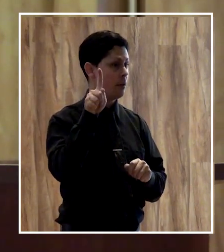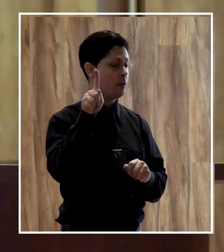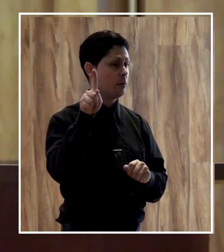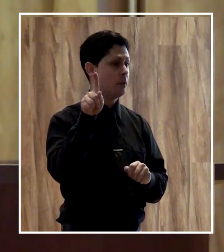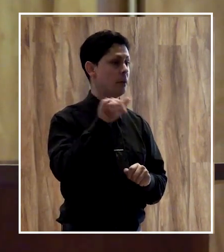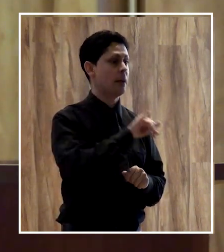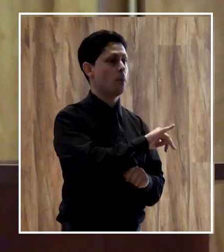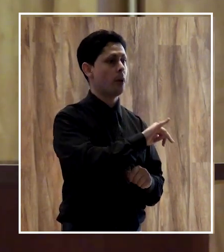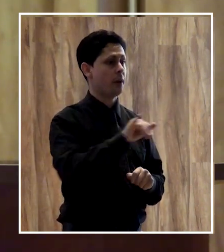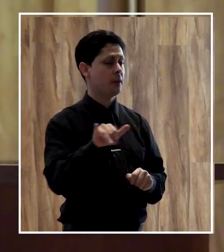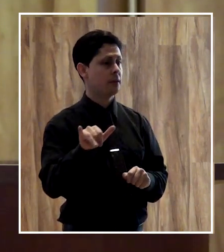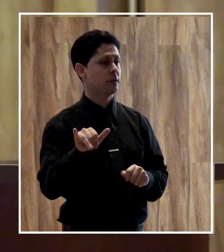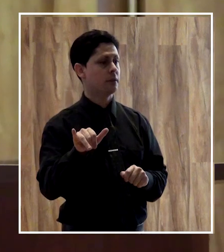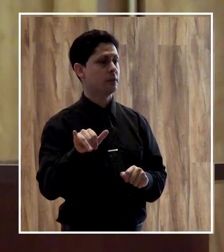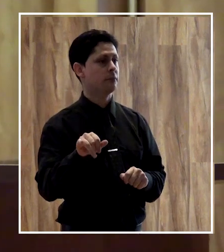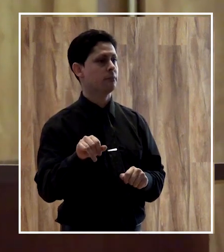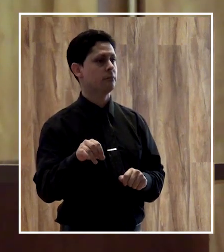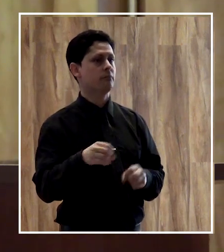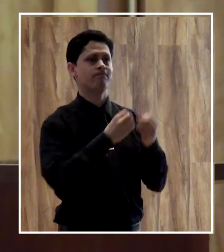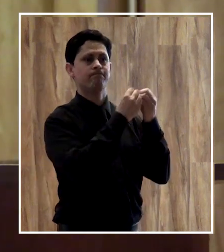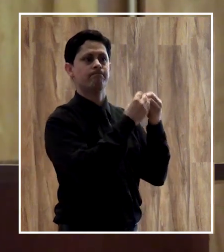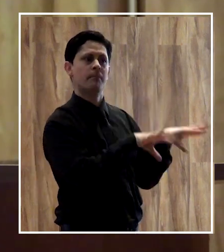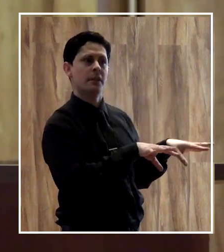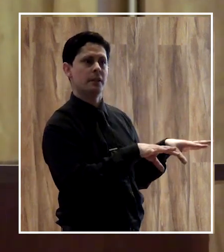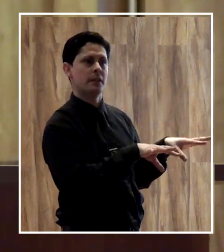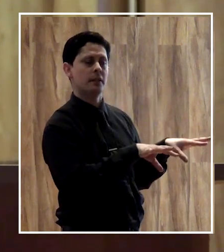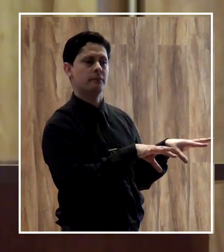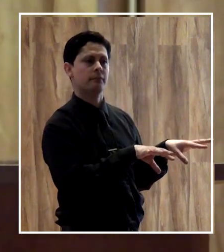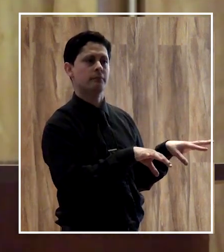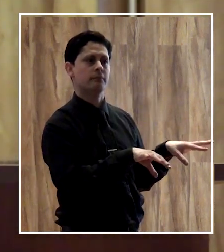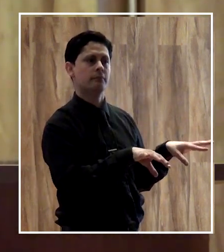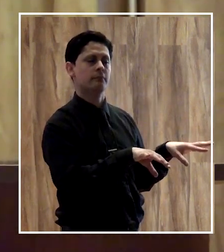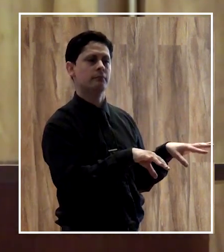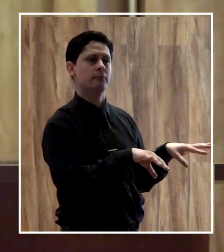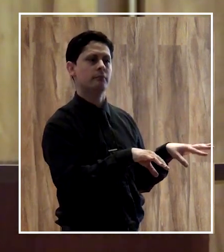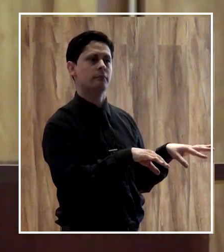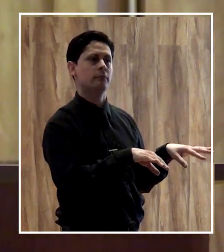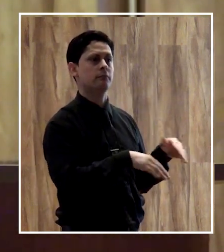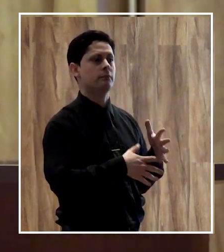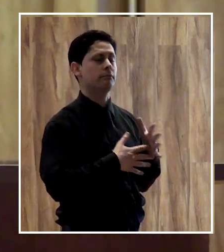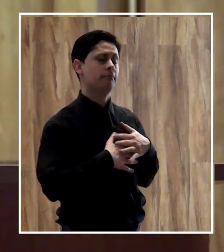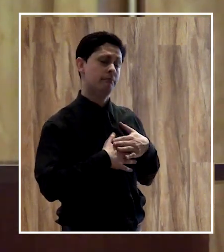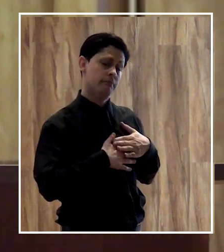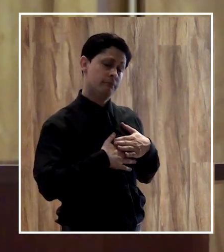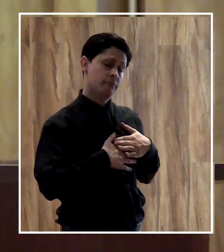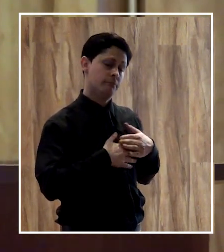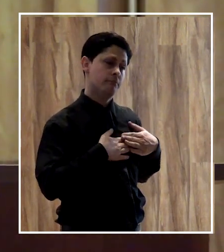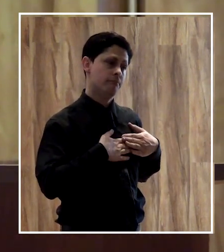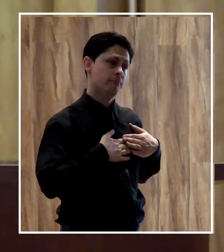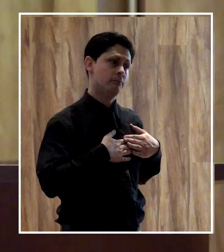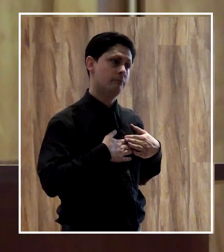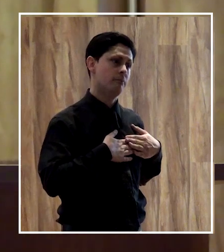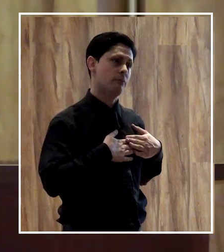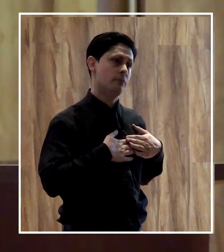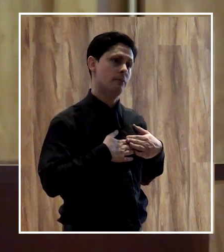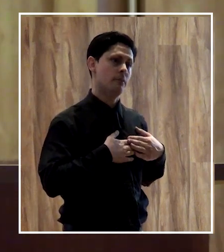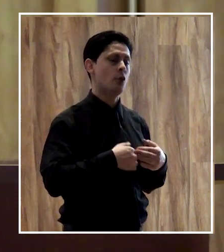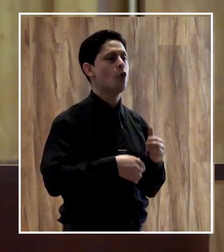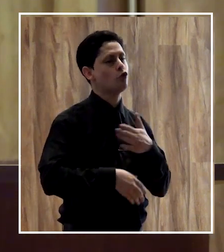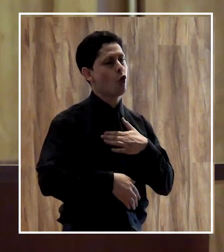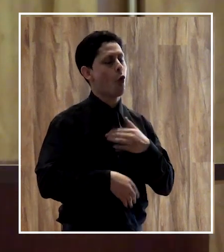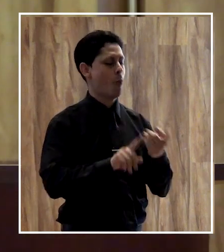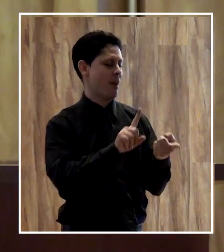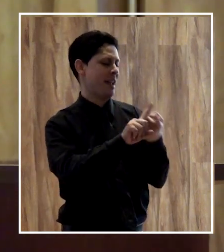pero después deserté de este palacio. Con dolor de mi corazón, me